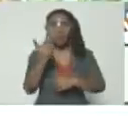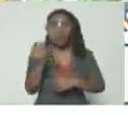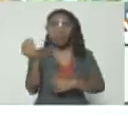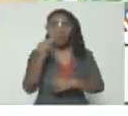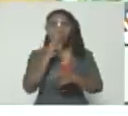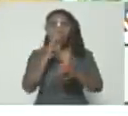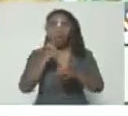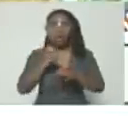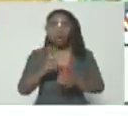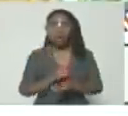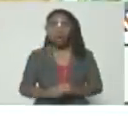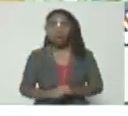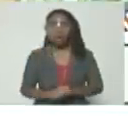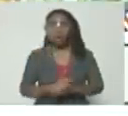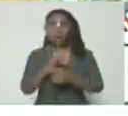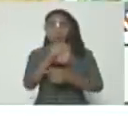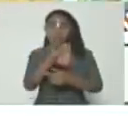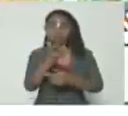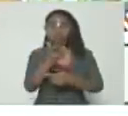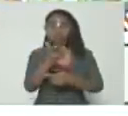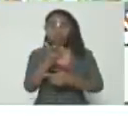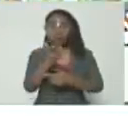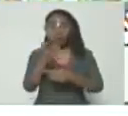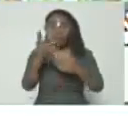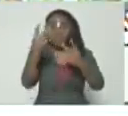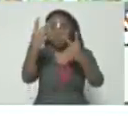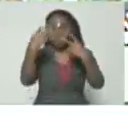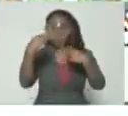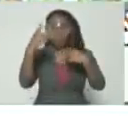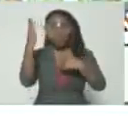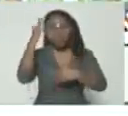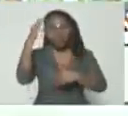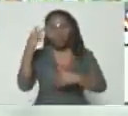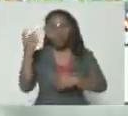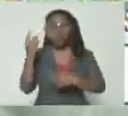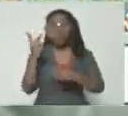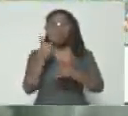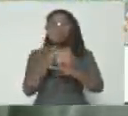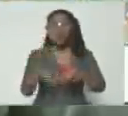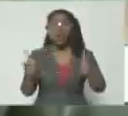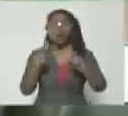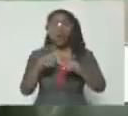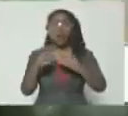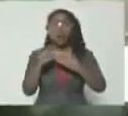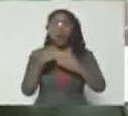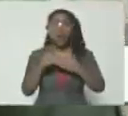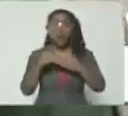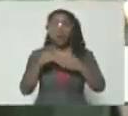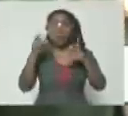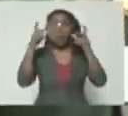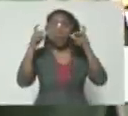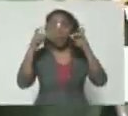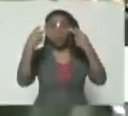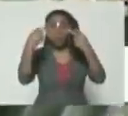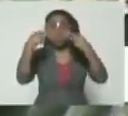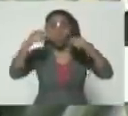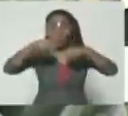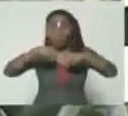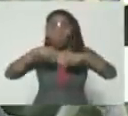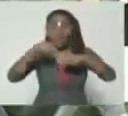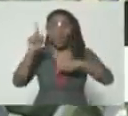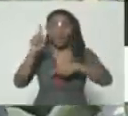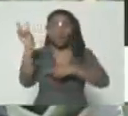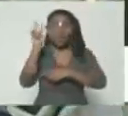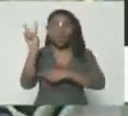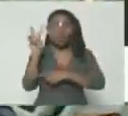banqueros. Ustedes que me escuchan saben lo que vale un dólar. Los que me están escuchando y viendo ahorita, aquí en Venezuela y